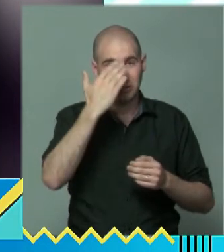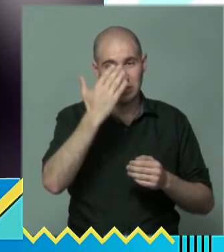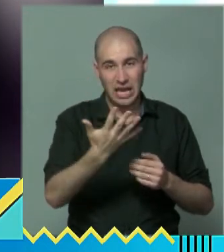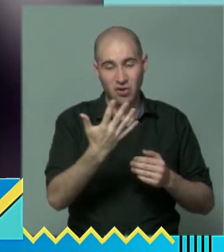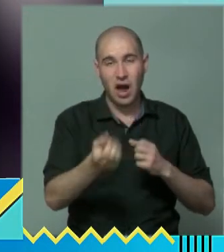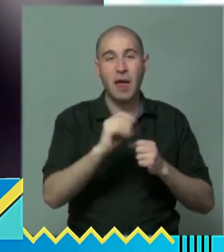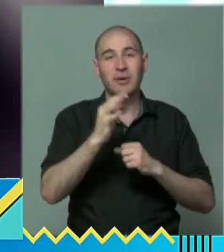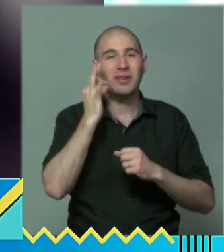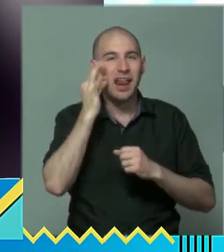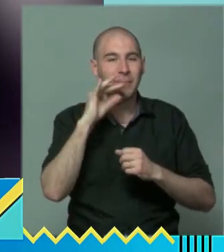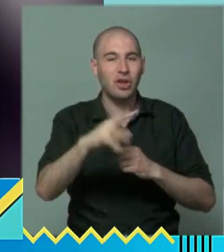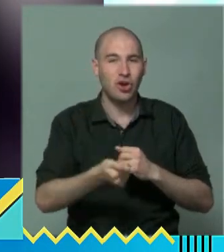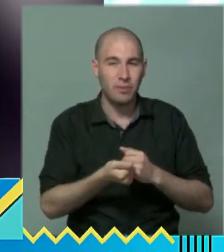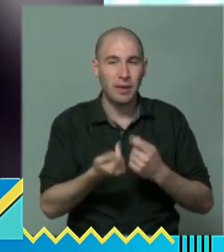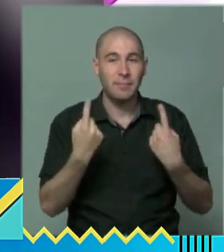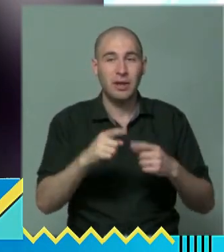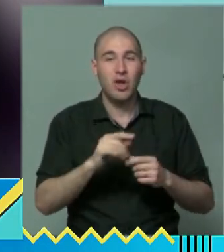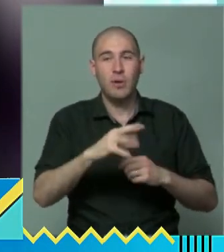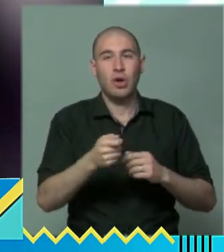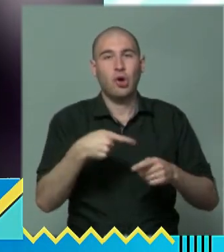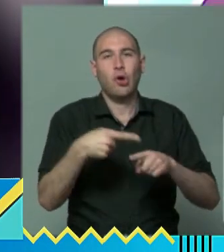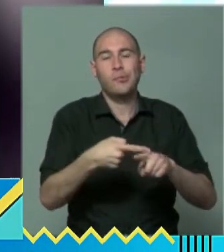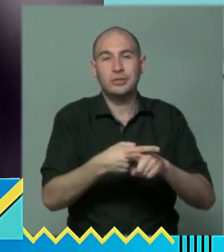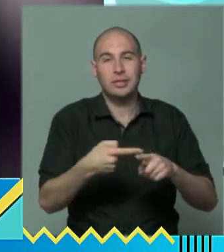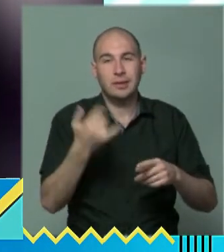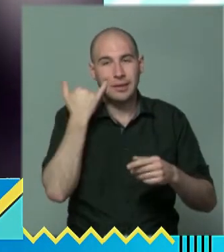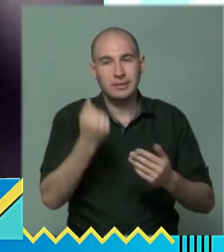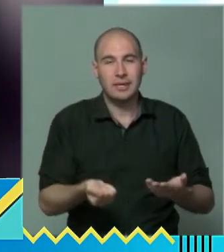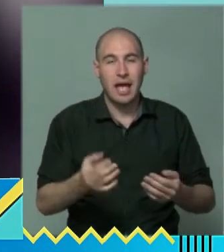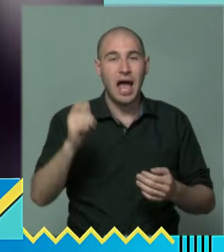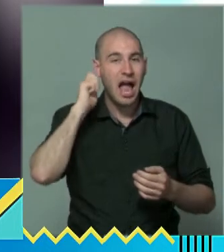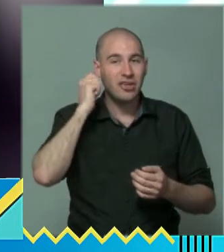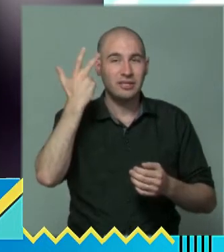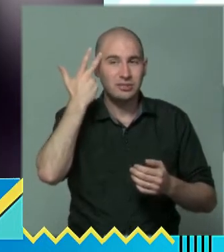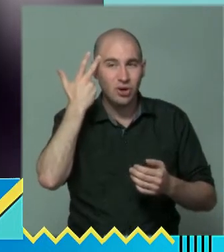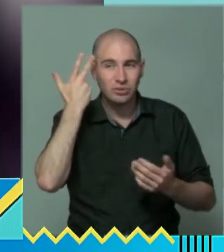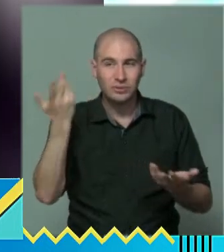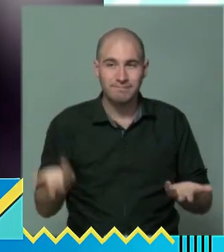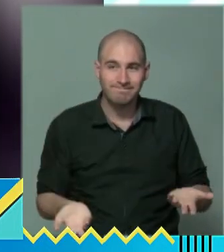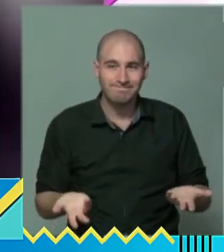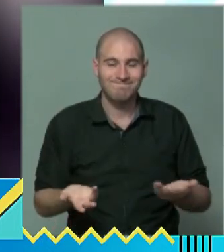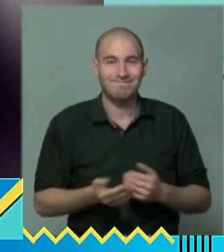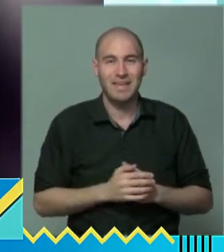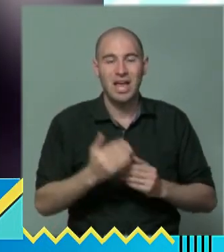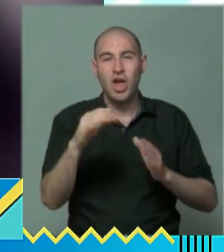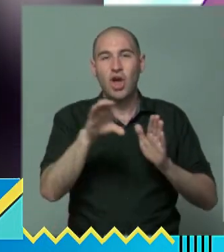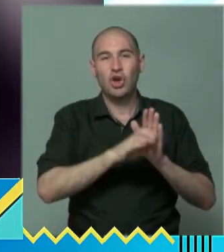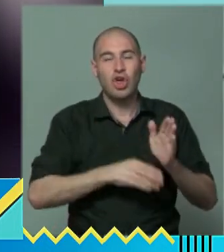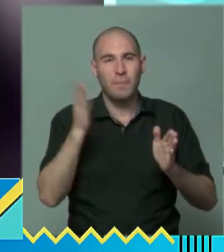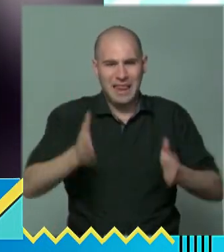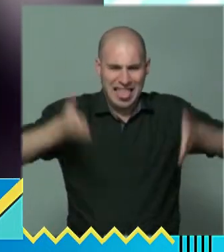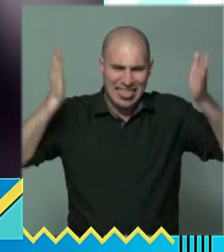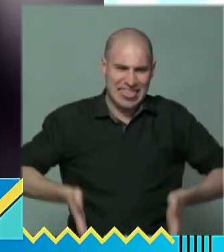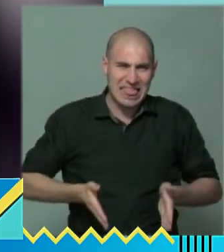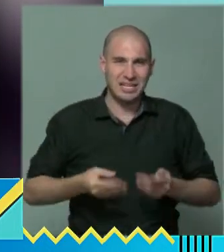una de esas robó un caramelo. Pero claro, como lo robó con un cuchillo no queda otra cosa y tiene 18 años. O sea, no contempla el código penal rígido y